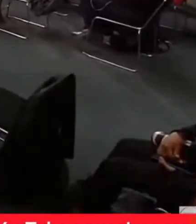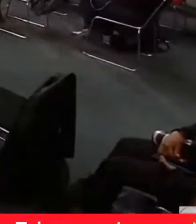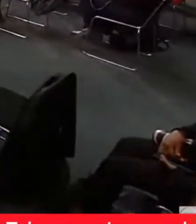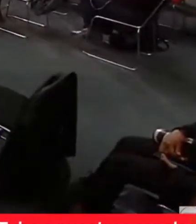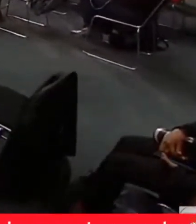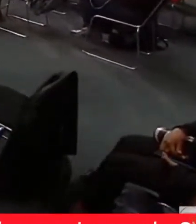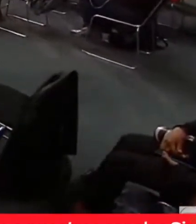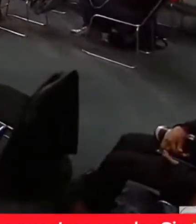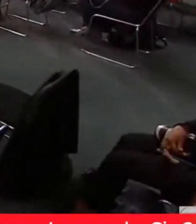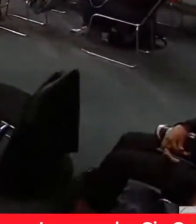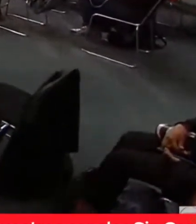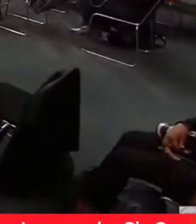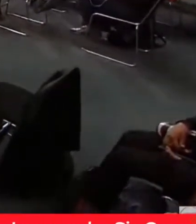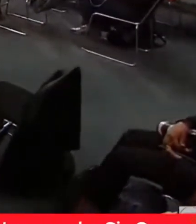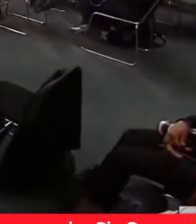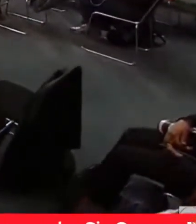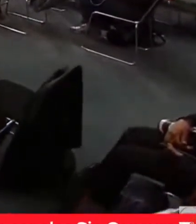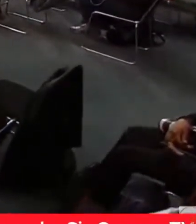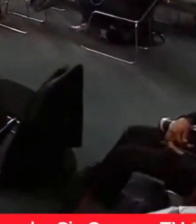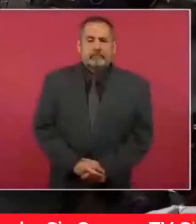pero si ellos